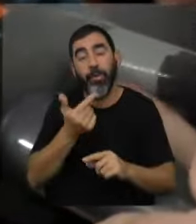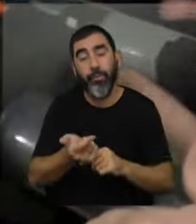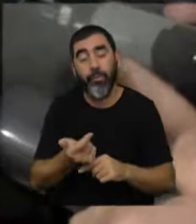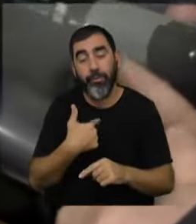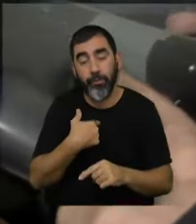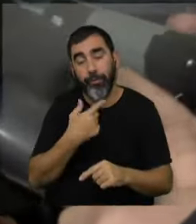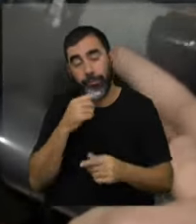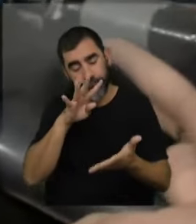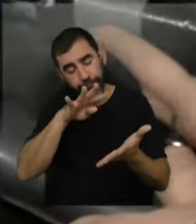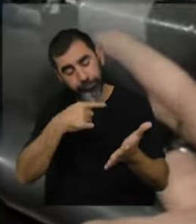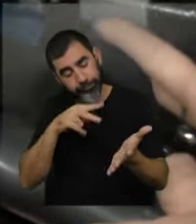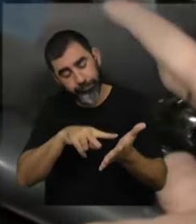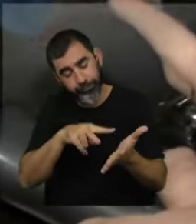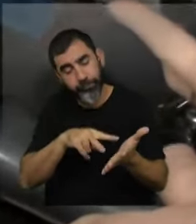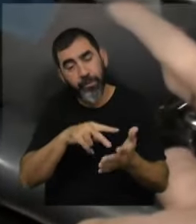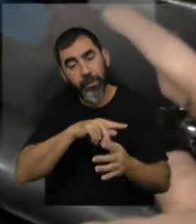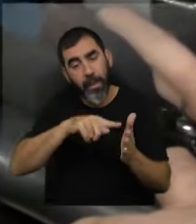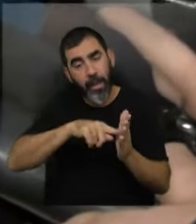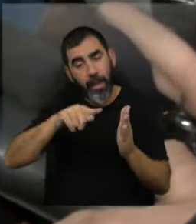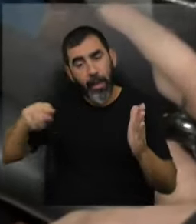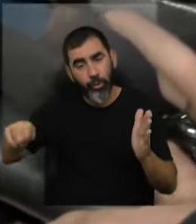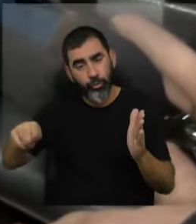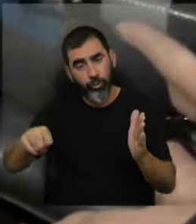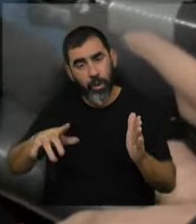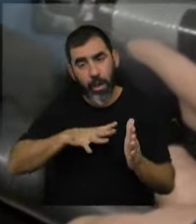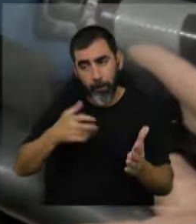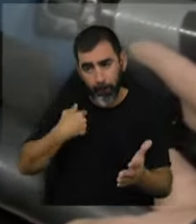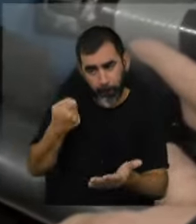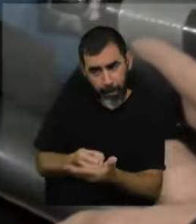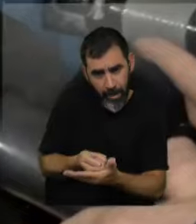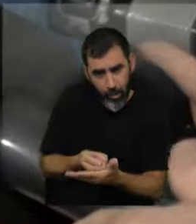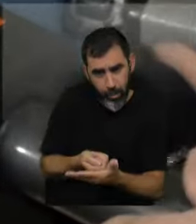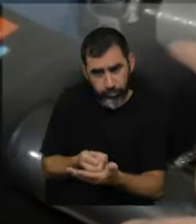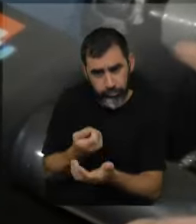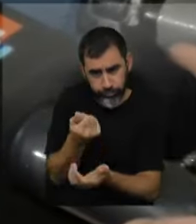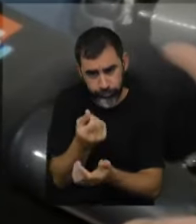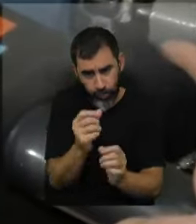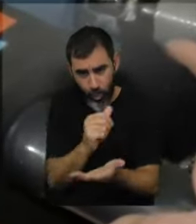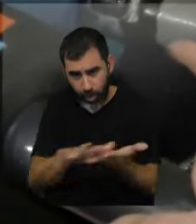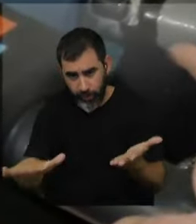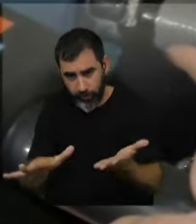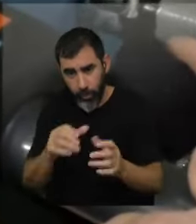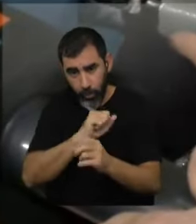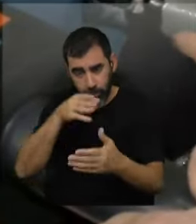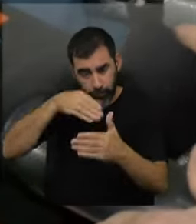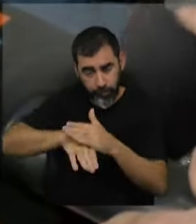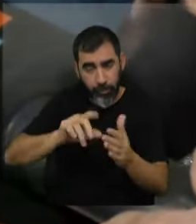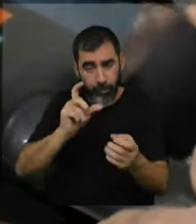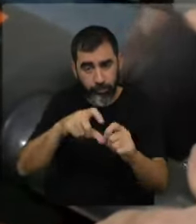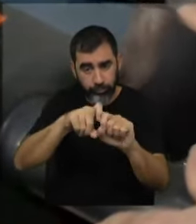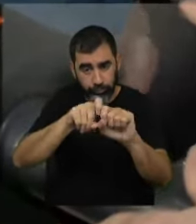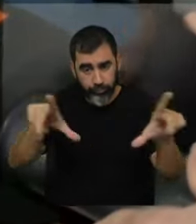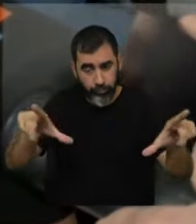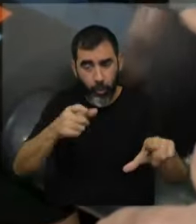yo quiero ver Bueno vamos a ver los electrocardiogramas tienen copago tengo que pagar para ello o no puedo entrar a un link y